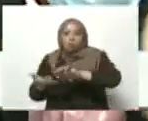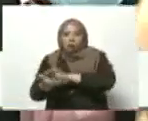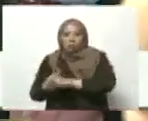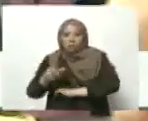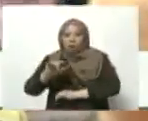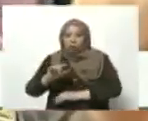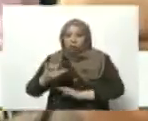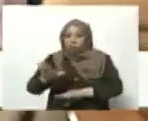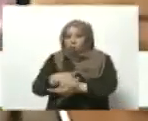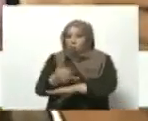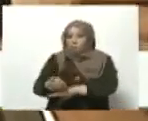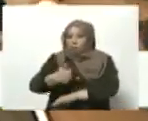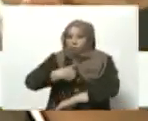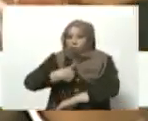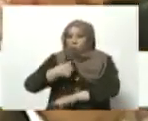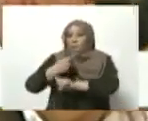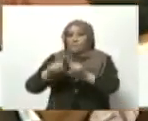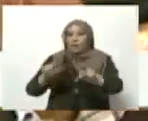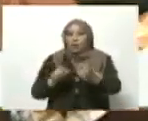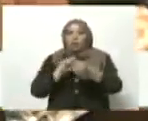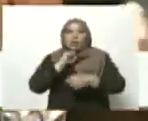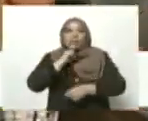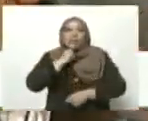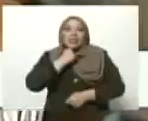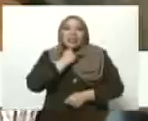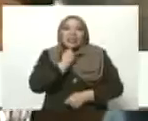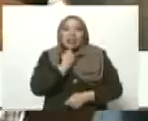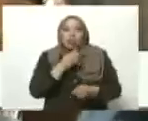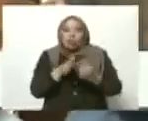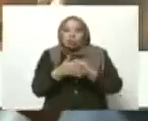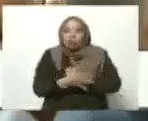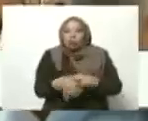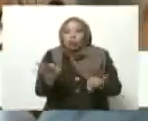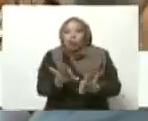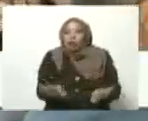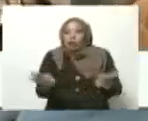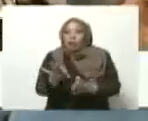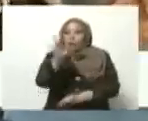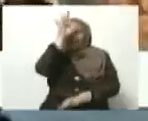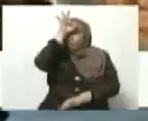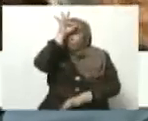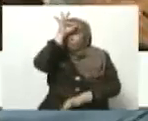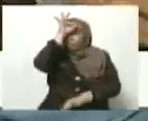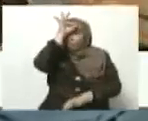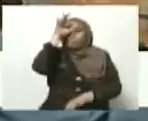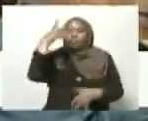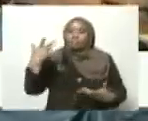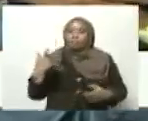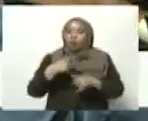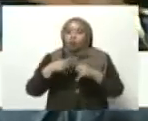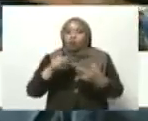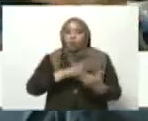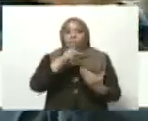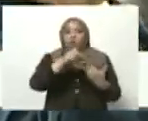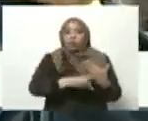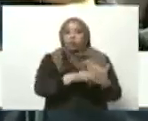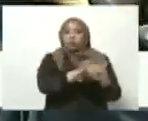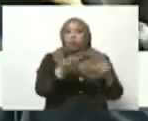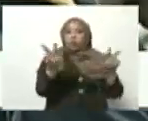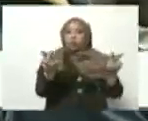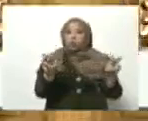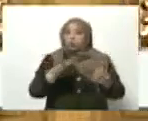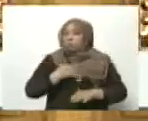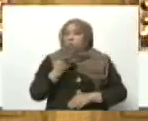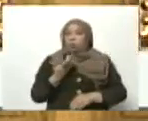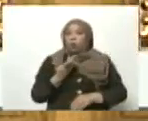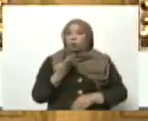Bolton dice, Trump se excedía, siempre estaba pidiendo bombarderos, siempre estaba pidiendo uso de tropas directas. Nosotros le decíamos, no es conveniente,